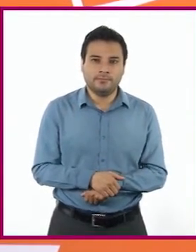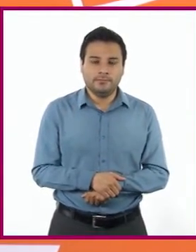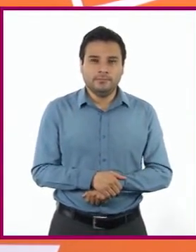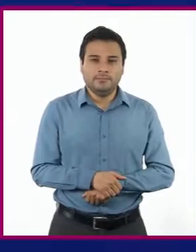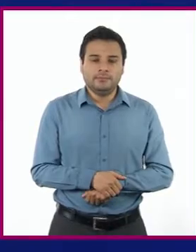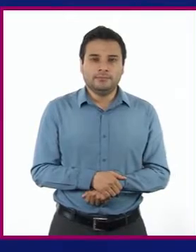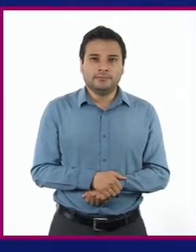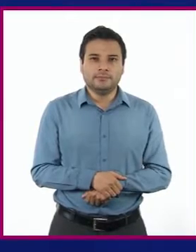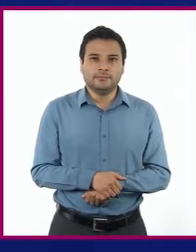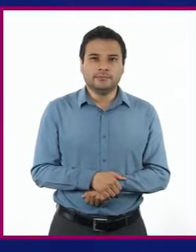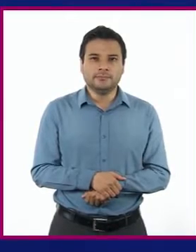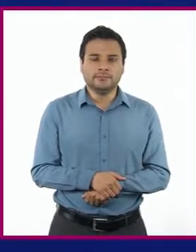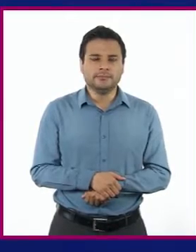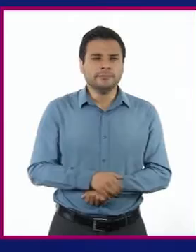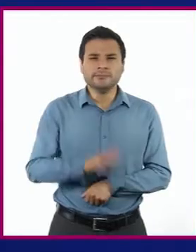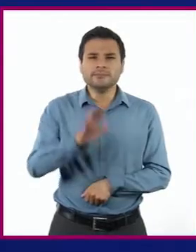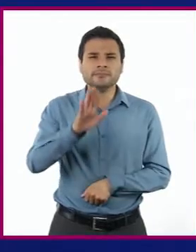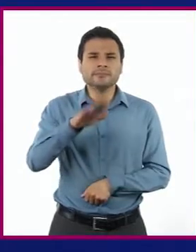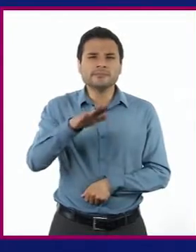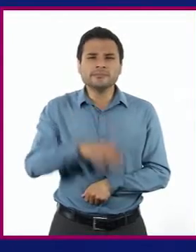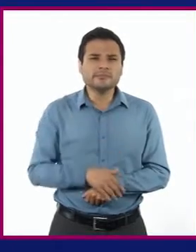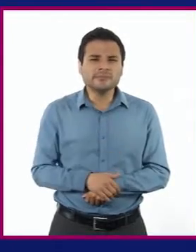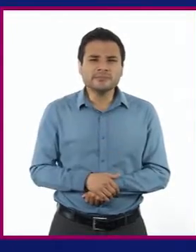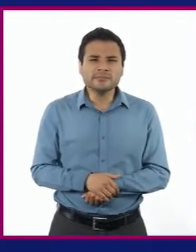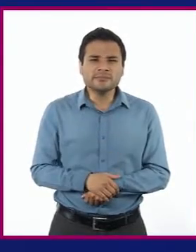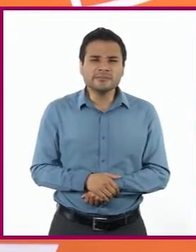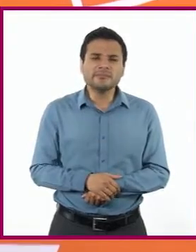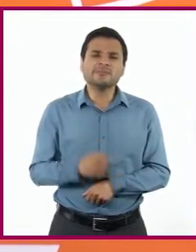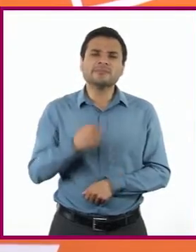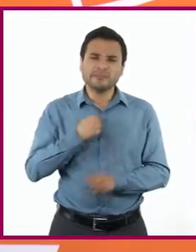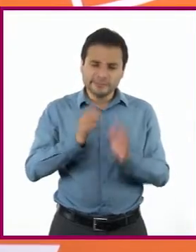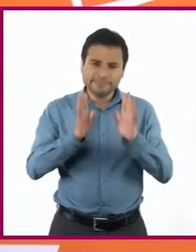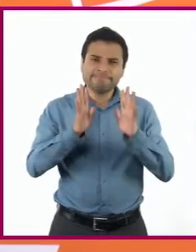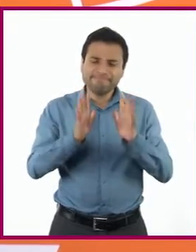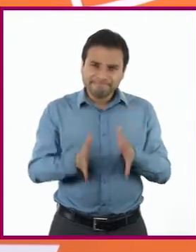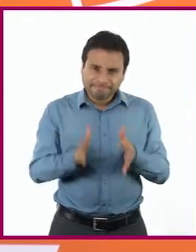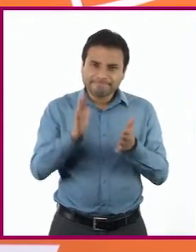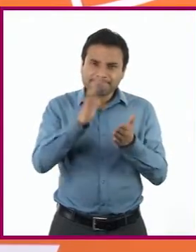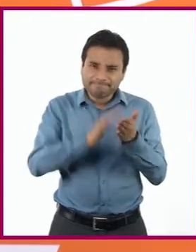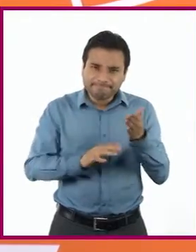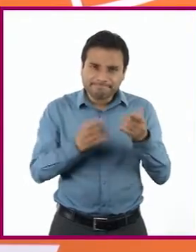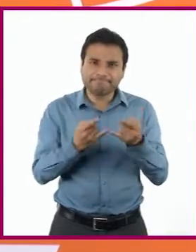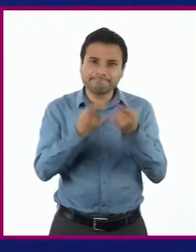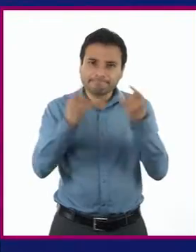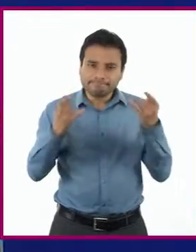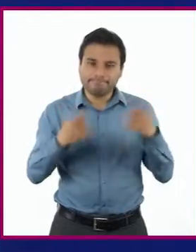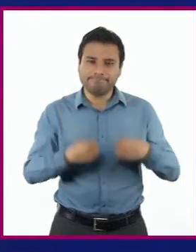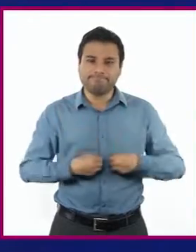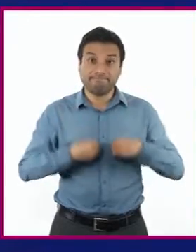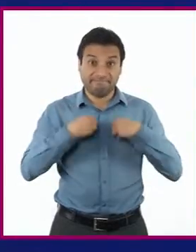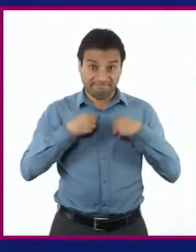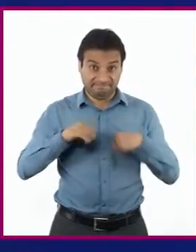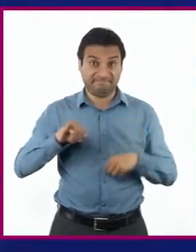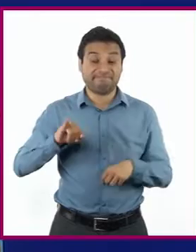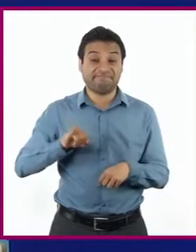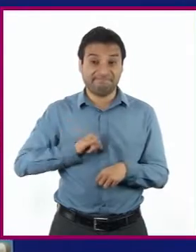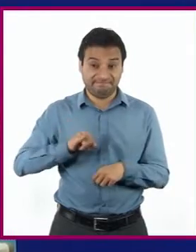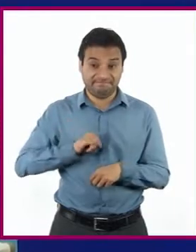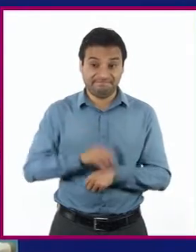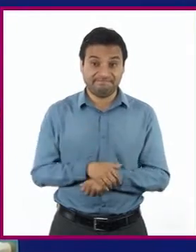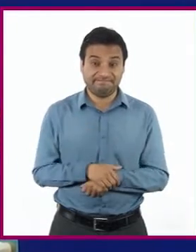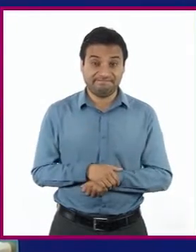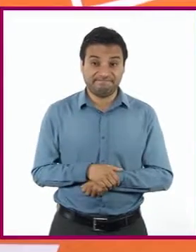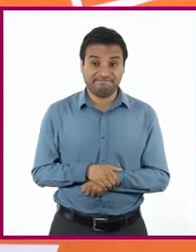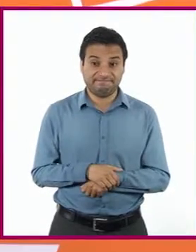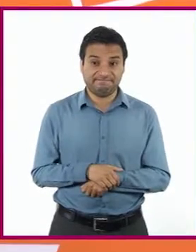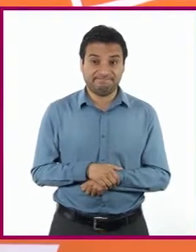apuntes. ¿Sabes, maestro Josian? He leído algunas autobiografías muy interesantes y he